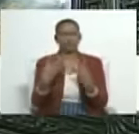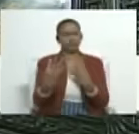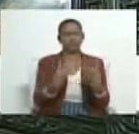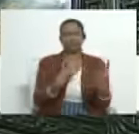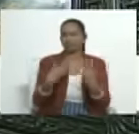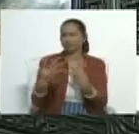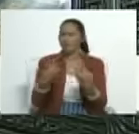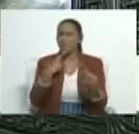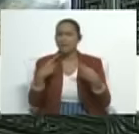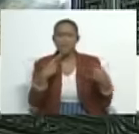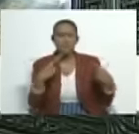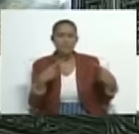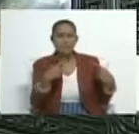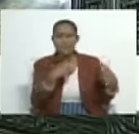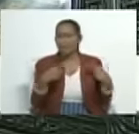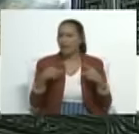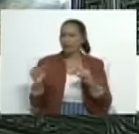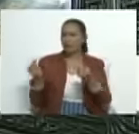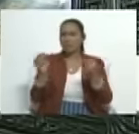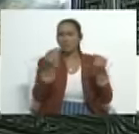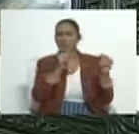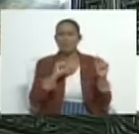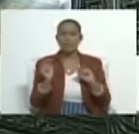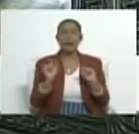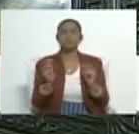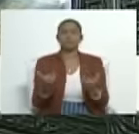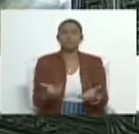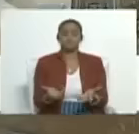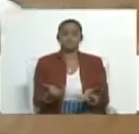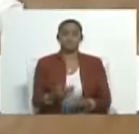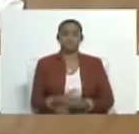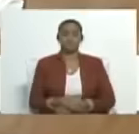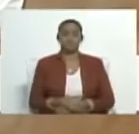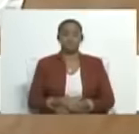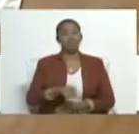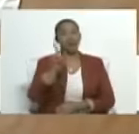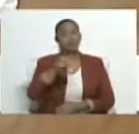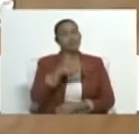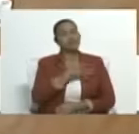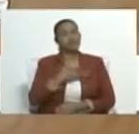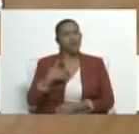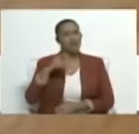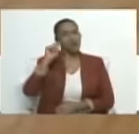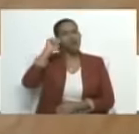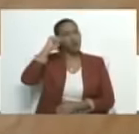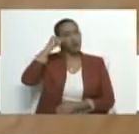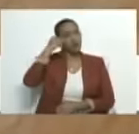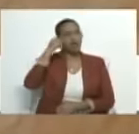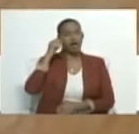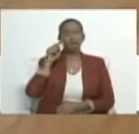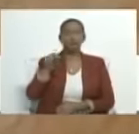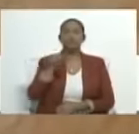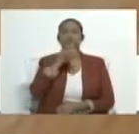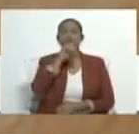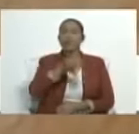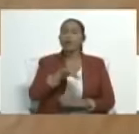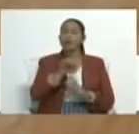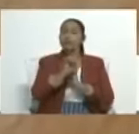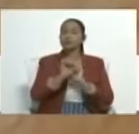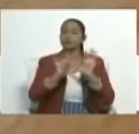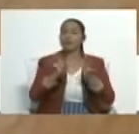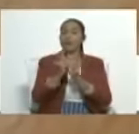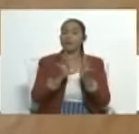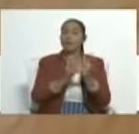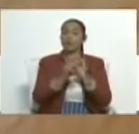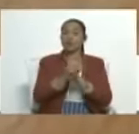consensos. Y yo también quiero recordar que aquel 19 de abril de